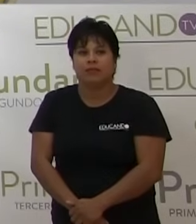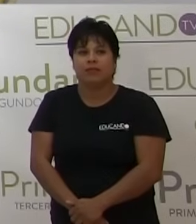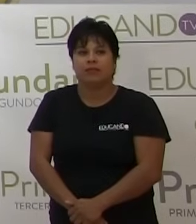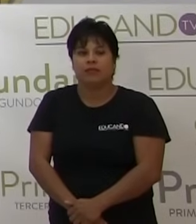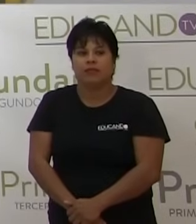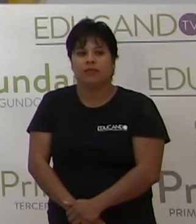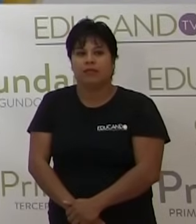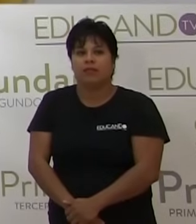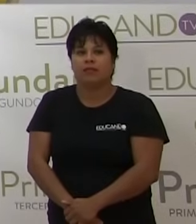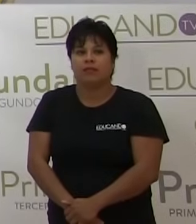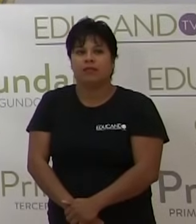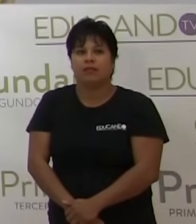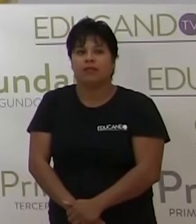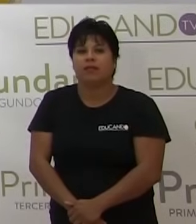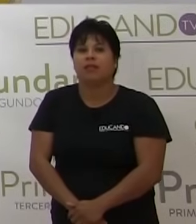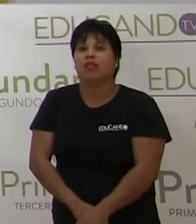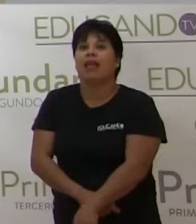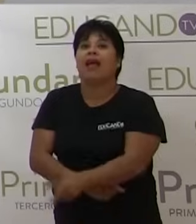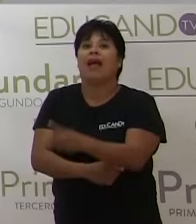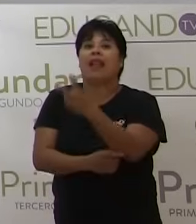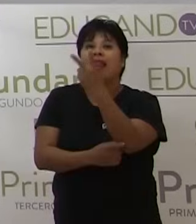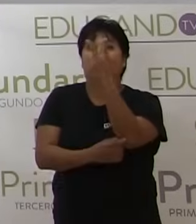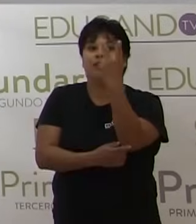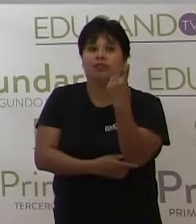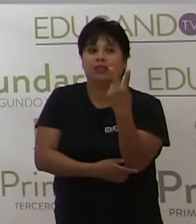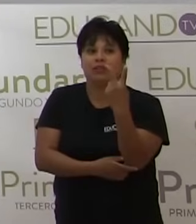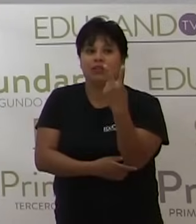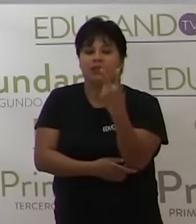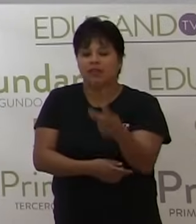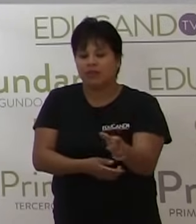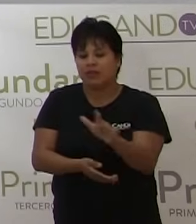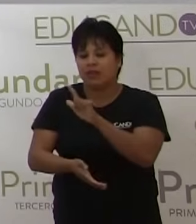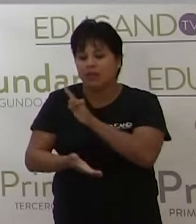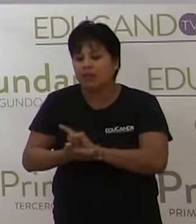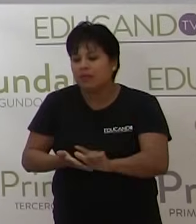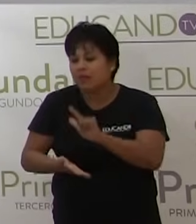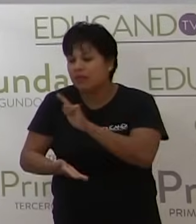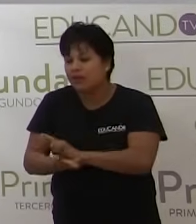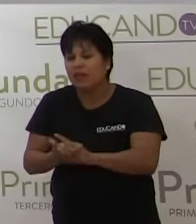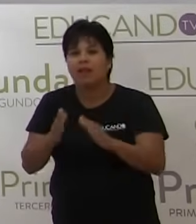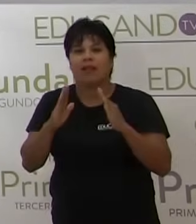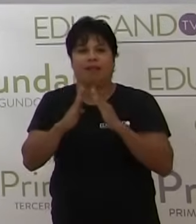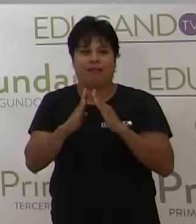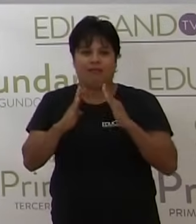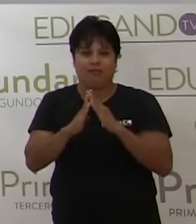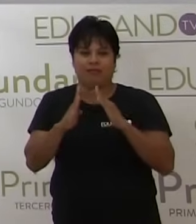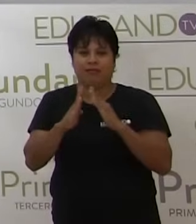amigos a las dos limpiar la